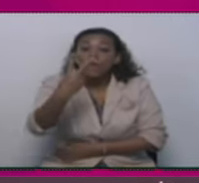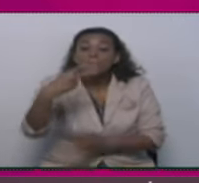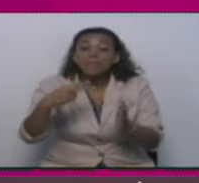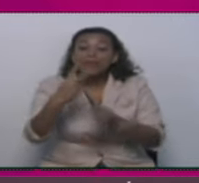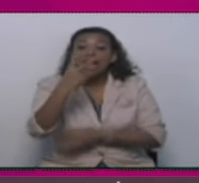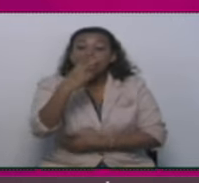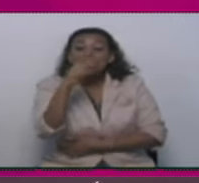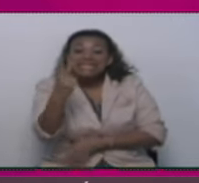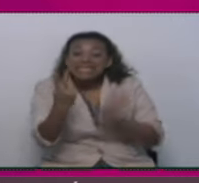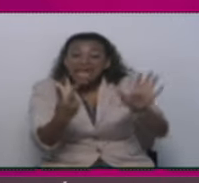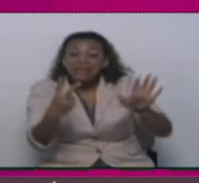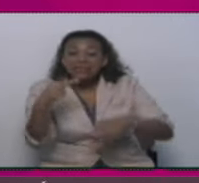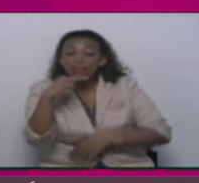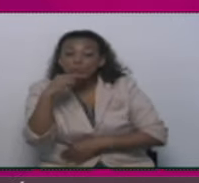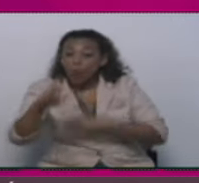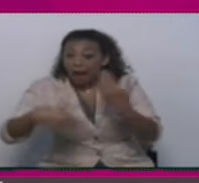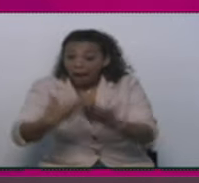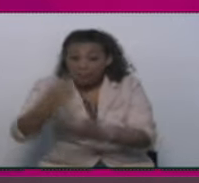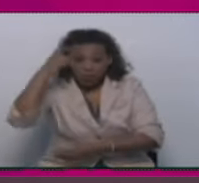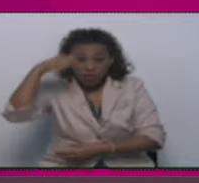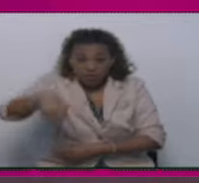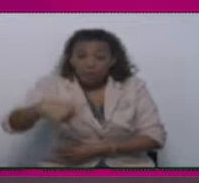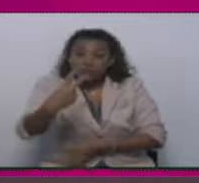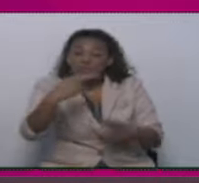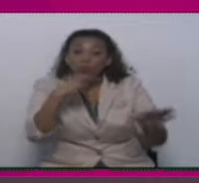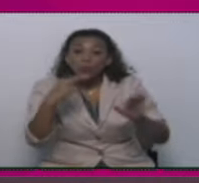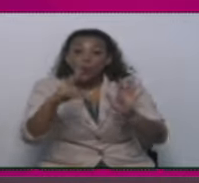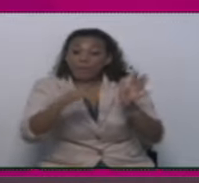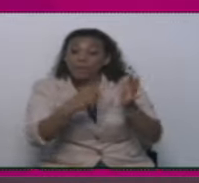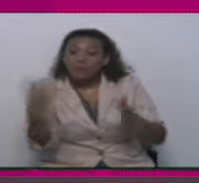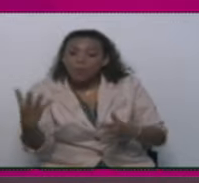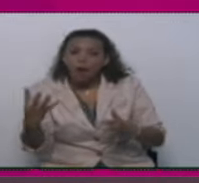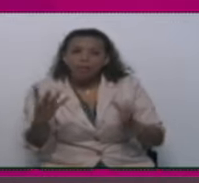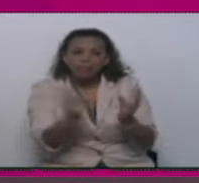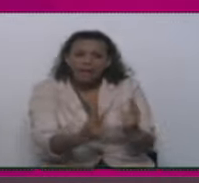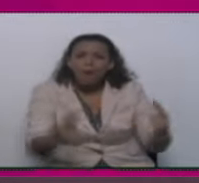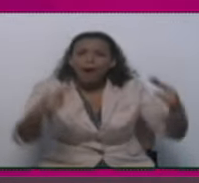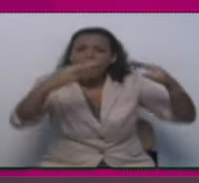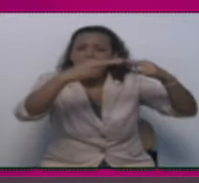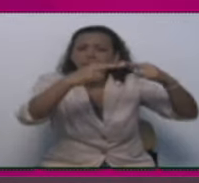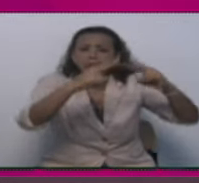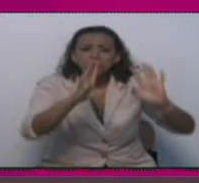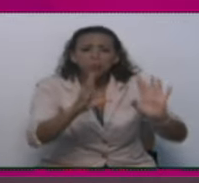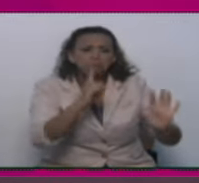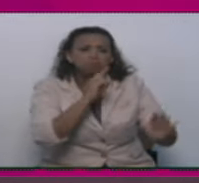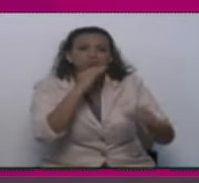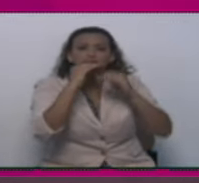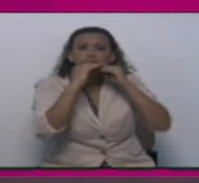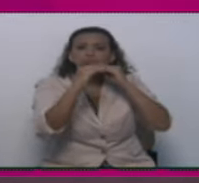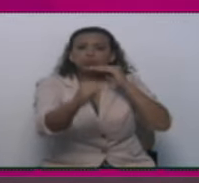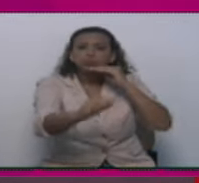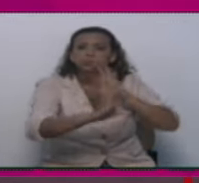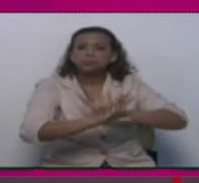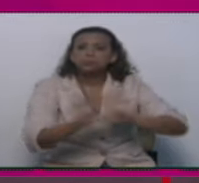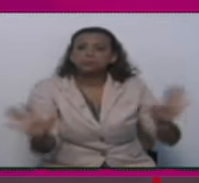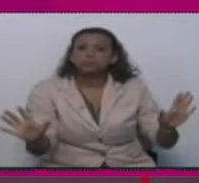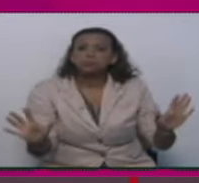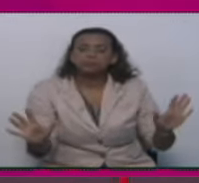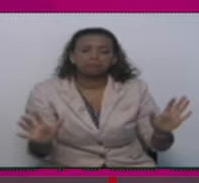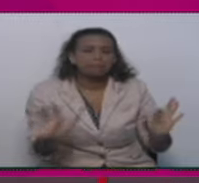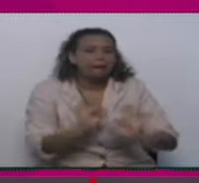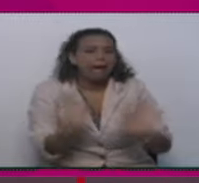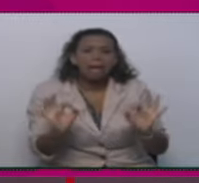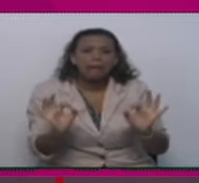el derecho internacional y las instituciones de Naciones Unidas quedaron bajo los escombros.